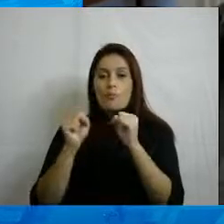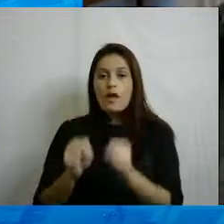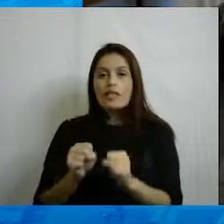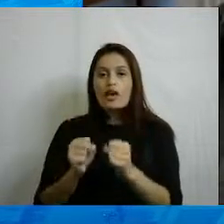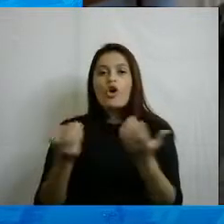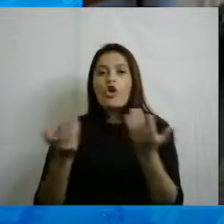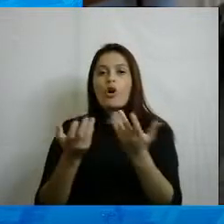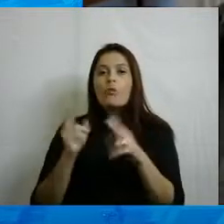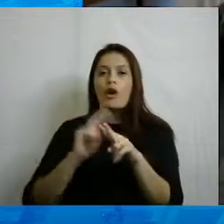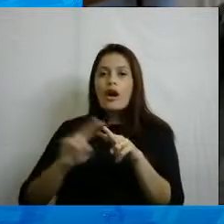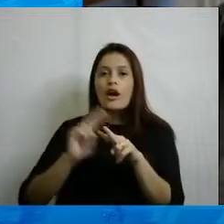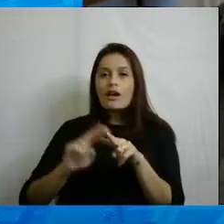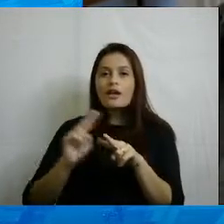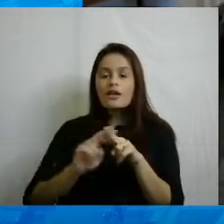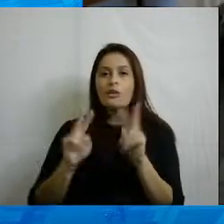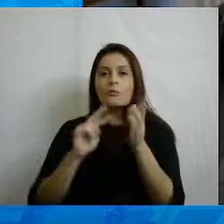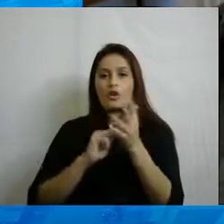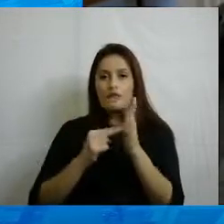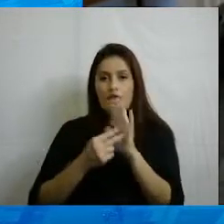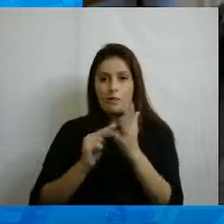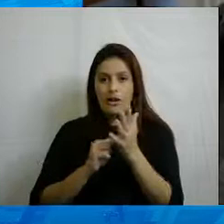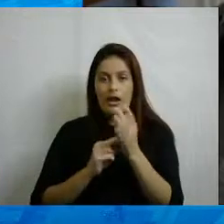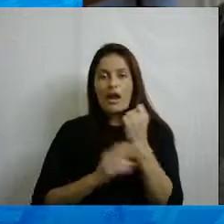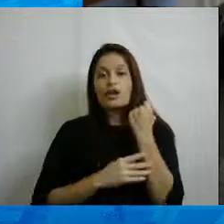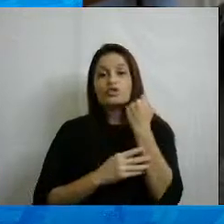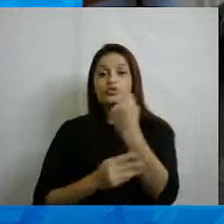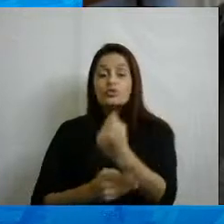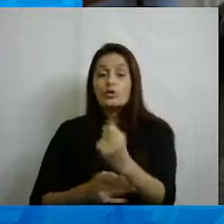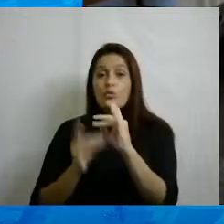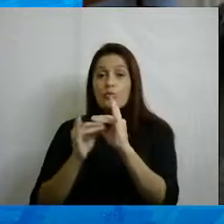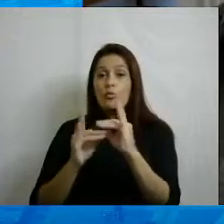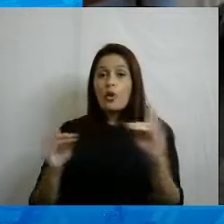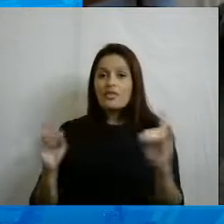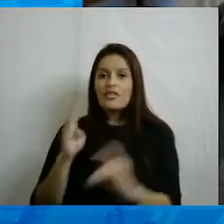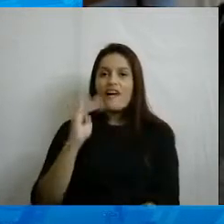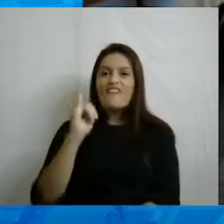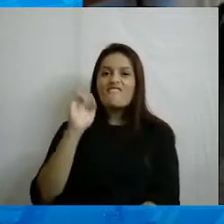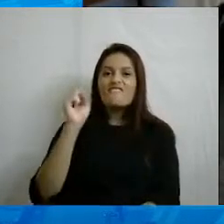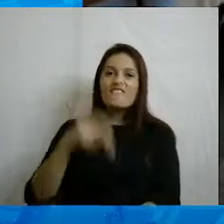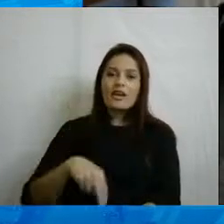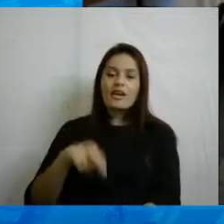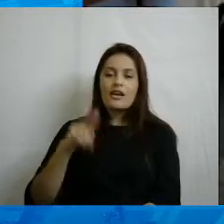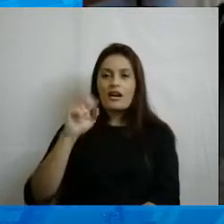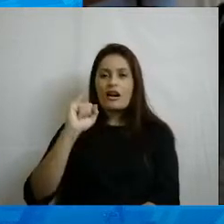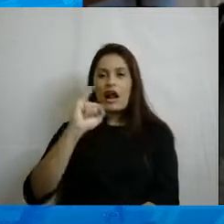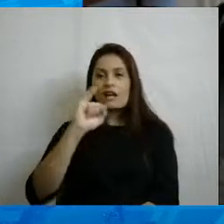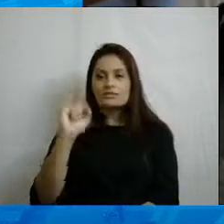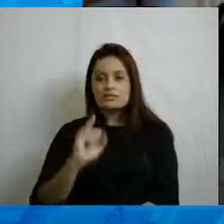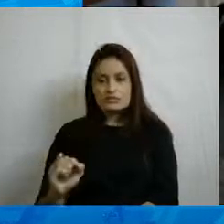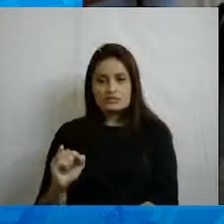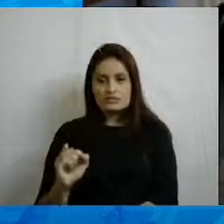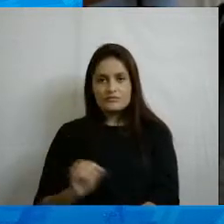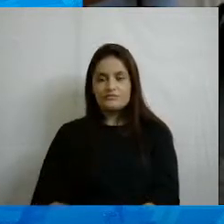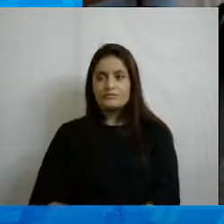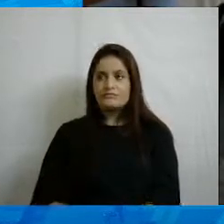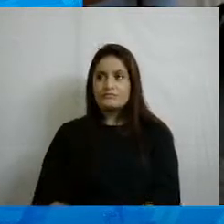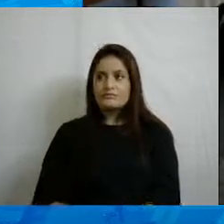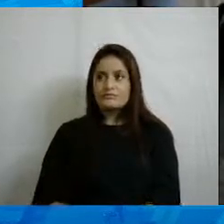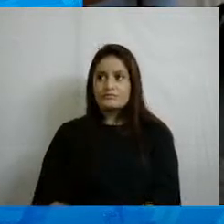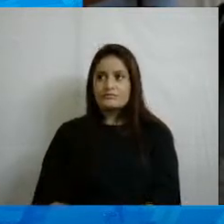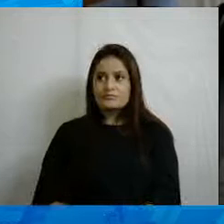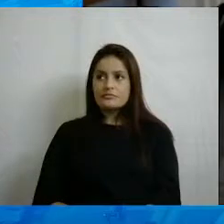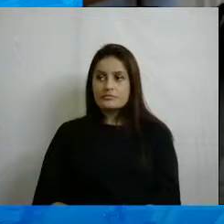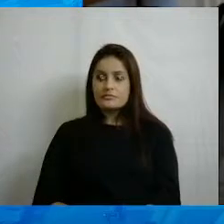cómo regularizar y si es posible también tender ese puente con bienes raíces para hacer una solución,